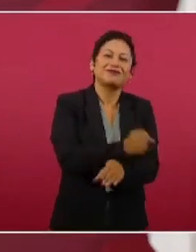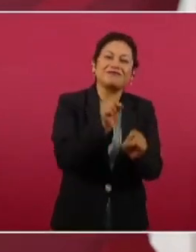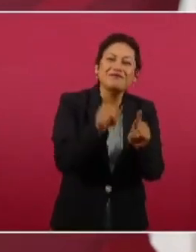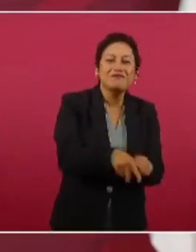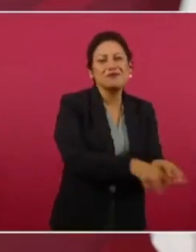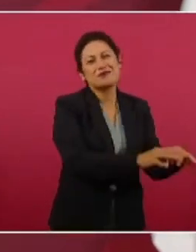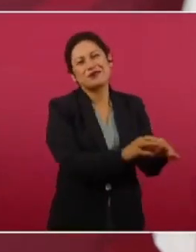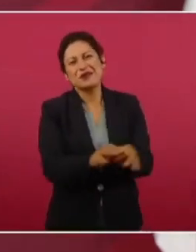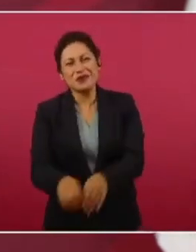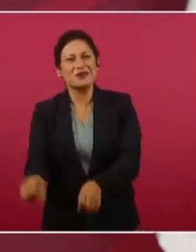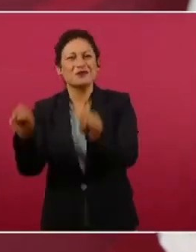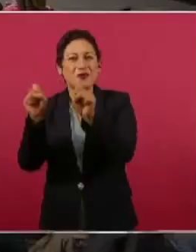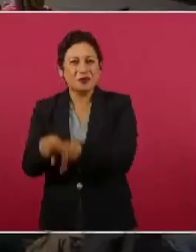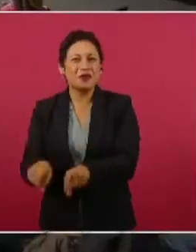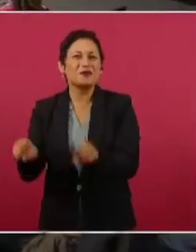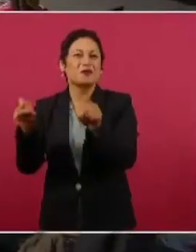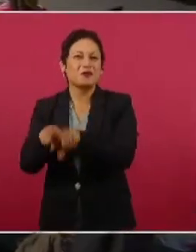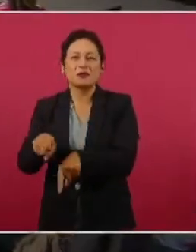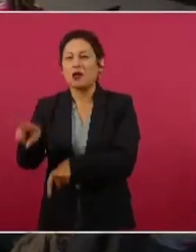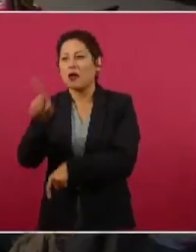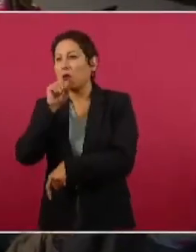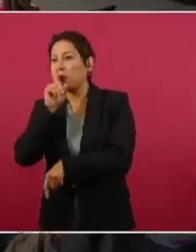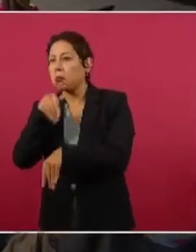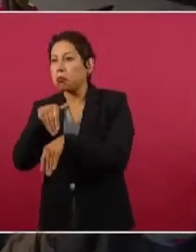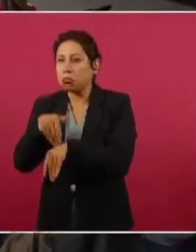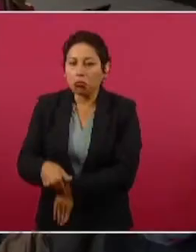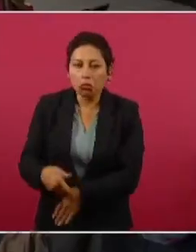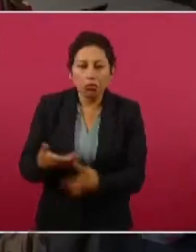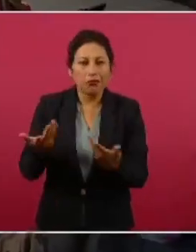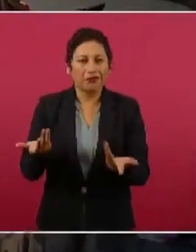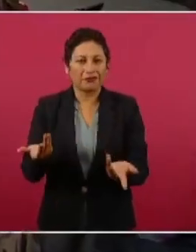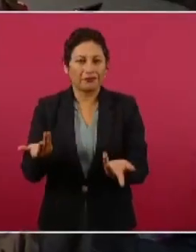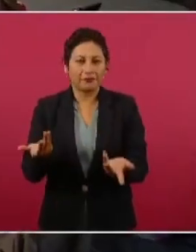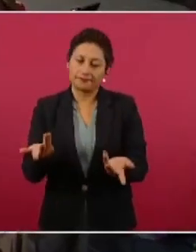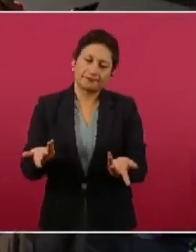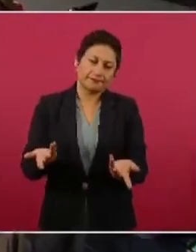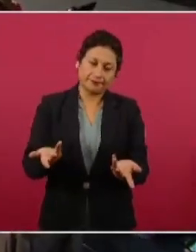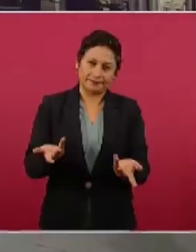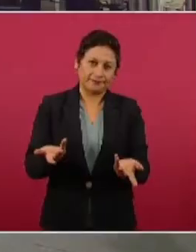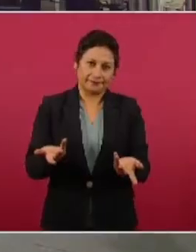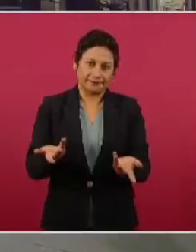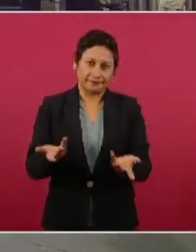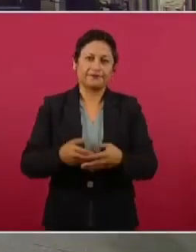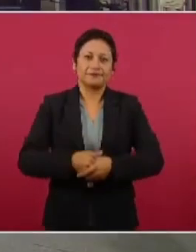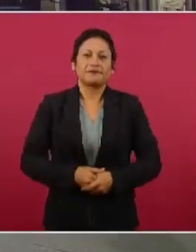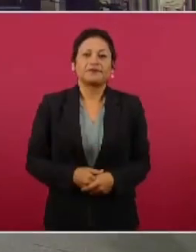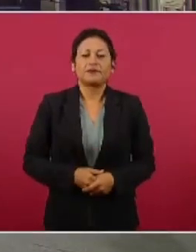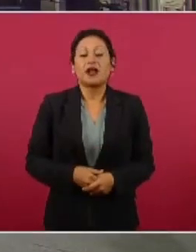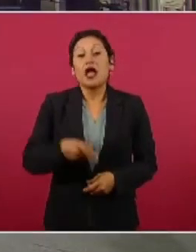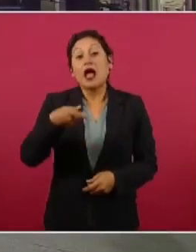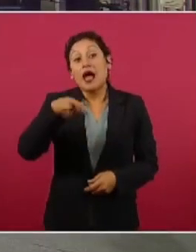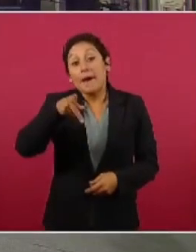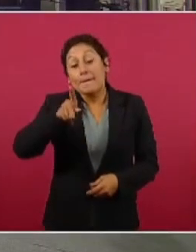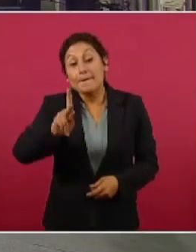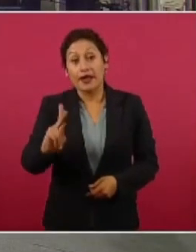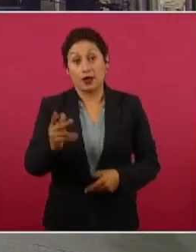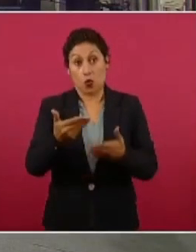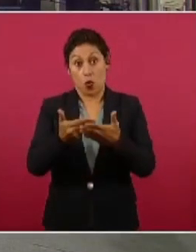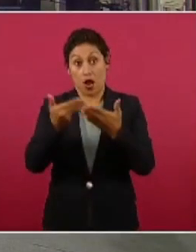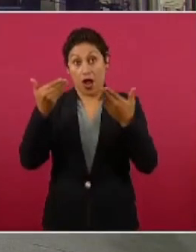subordinación al poder, su vinculación al poder. Ahora es distinto, porque lo que